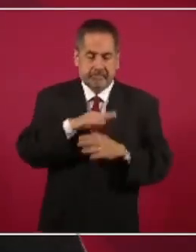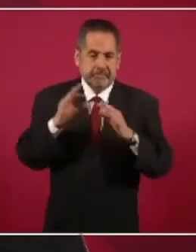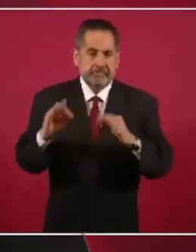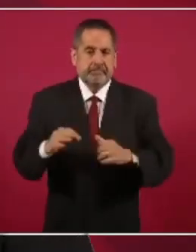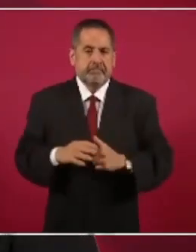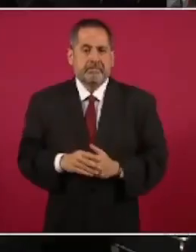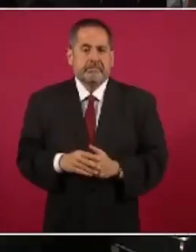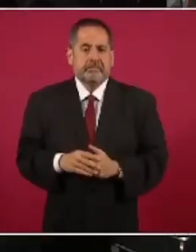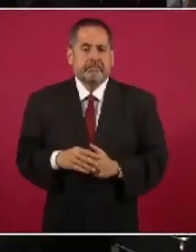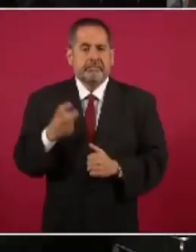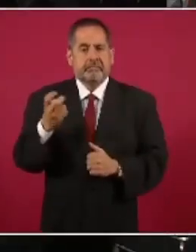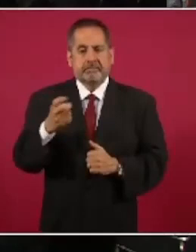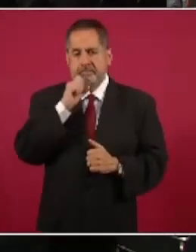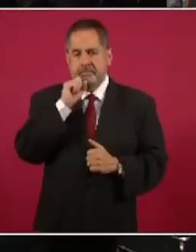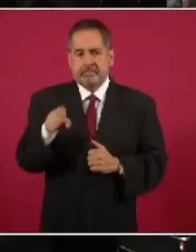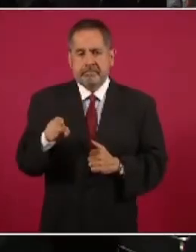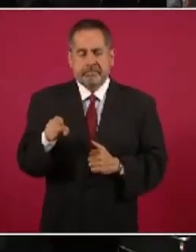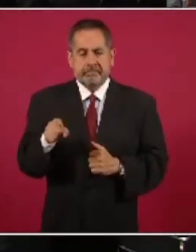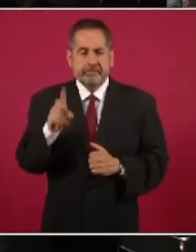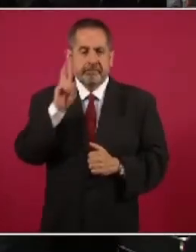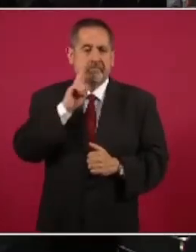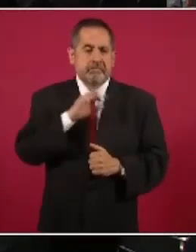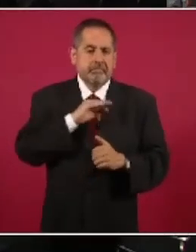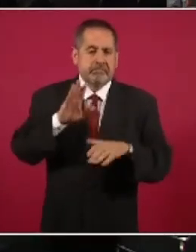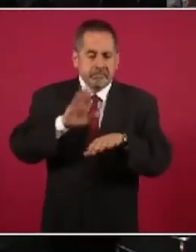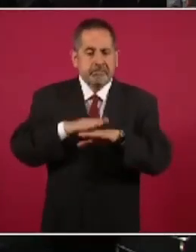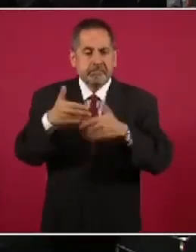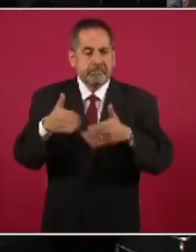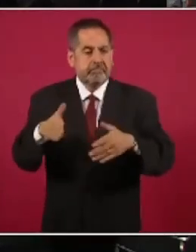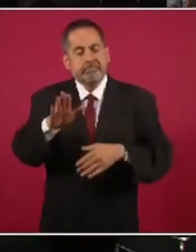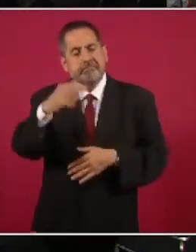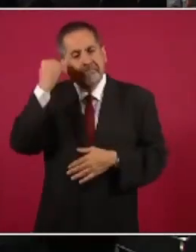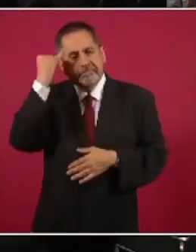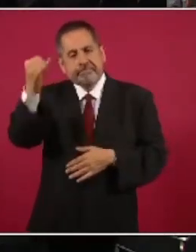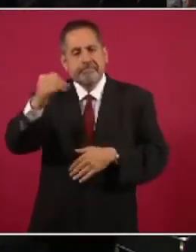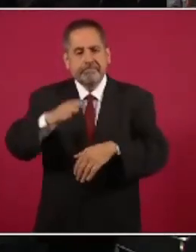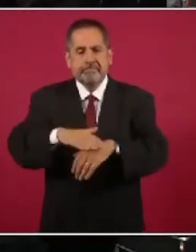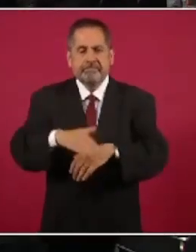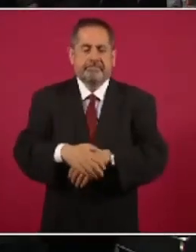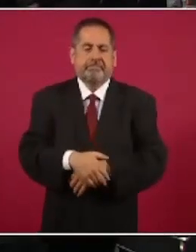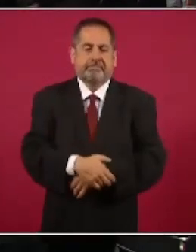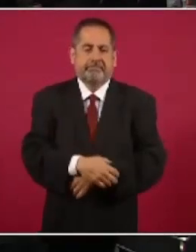y se pueda ampliar. Ahora imagínense,